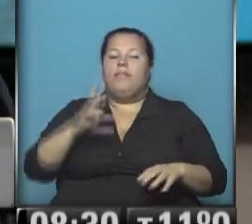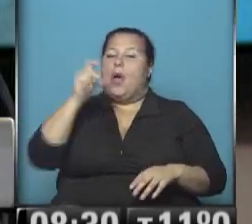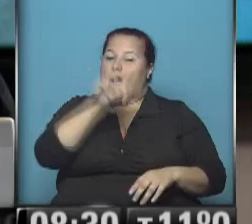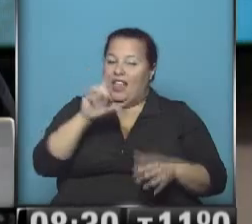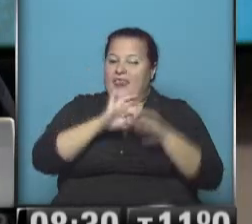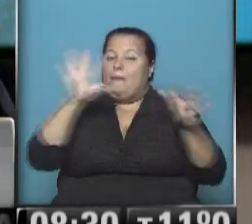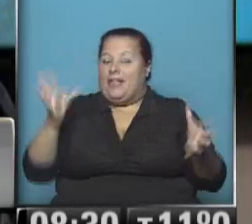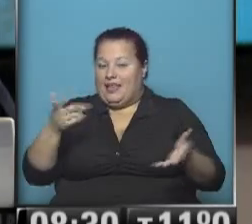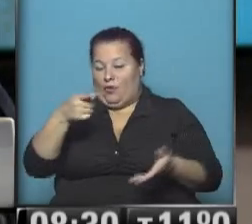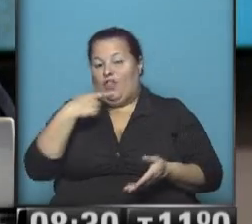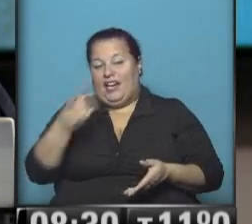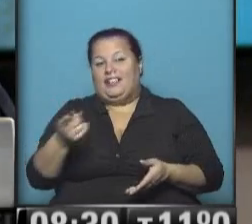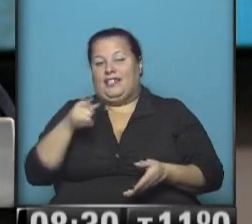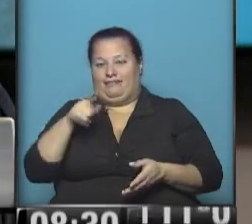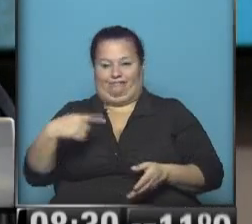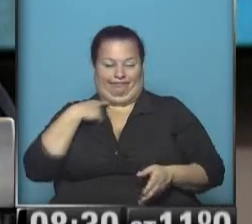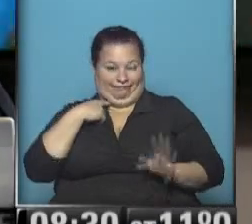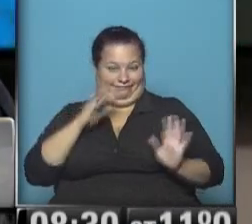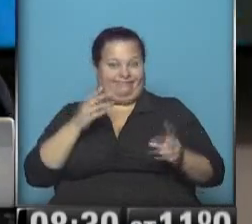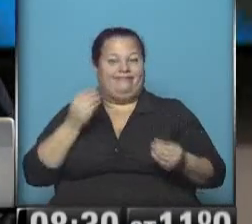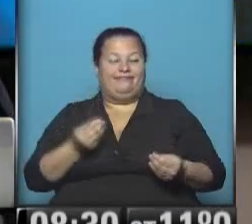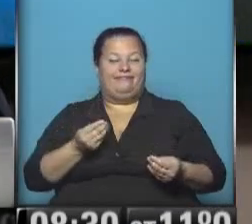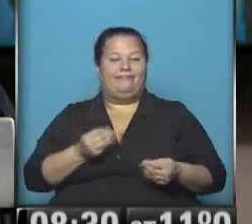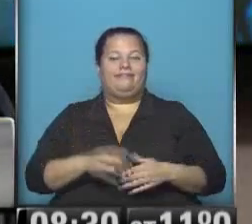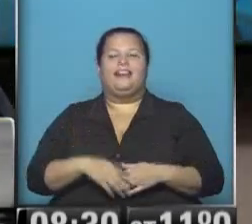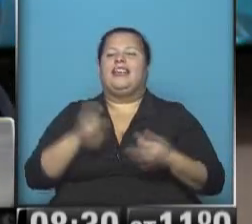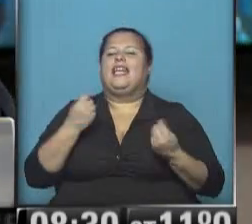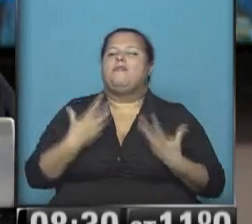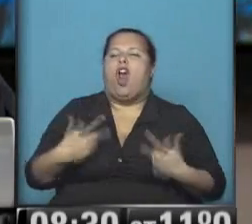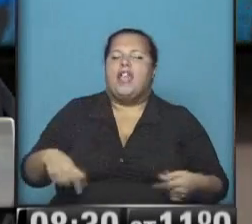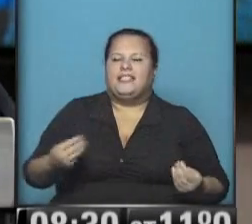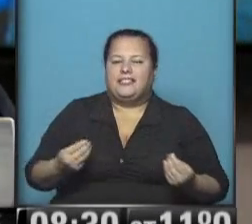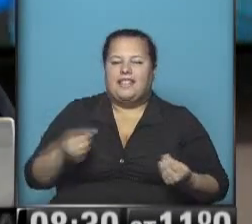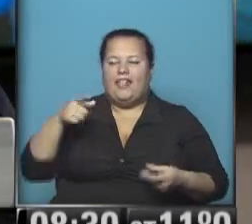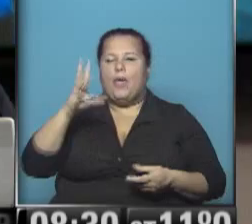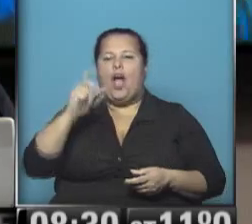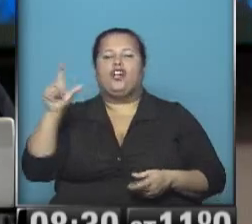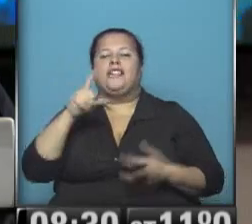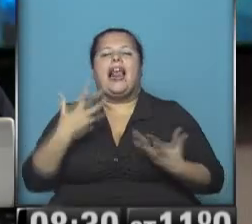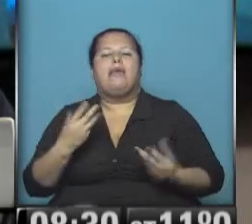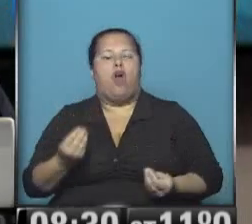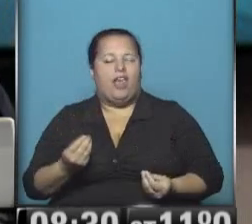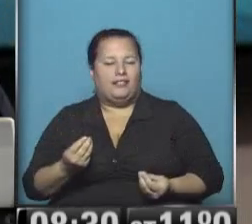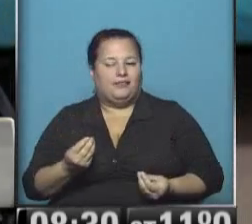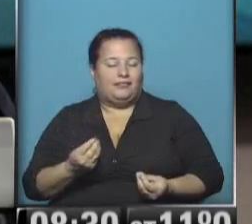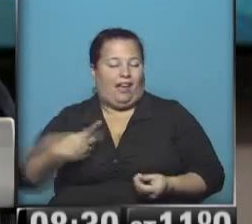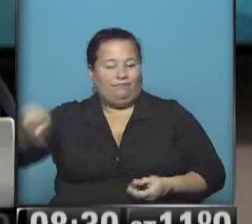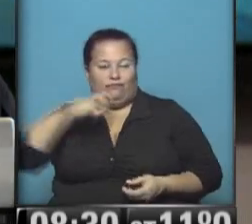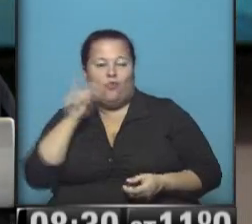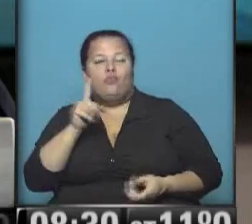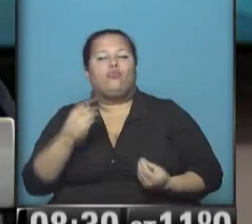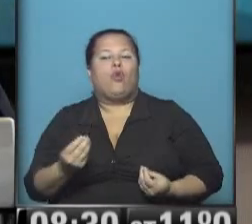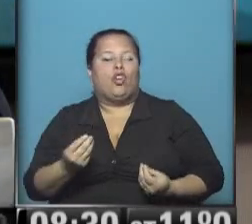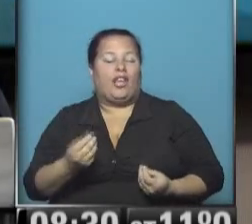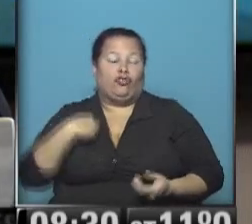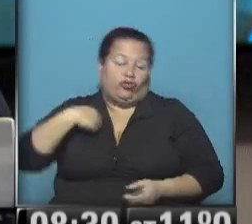central independiente vos pusiste el dedo en la yaga yo creo que lo que año lo a ver que molesta o que molesta de este banco central además es que creo